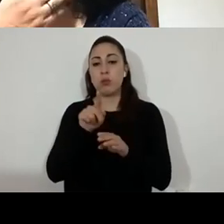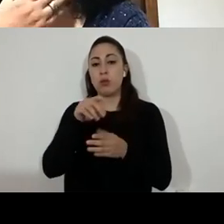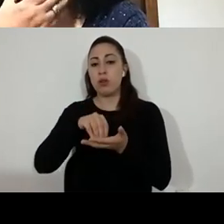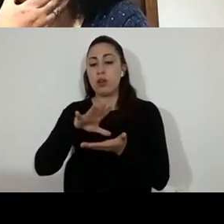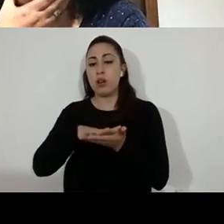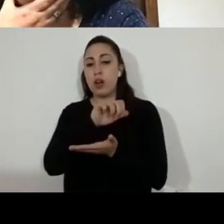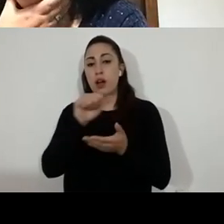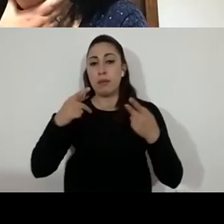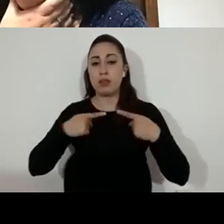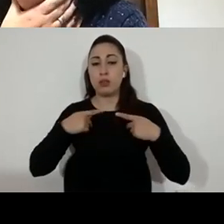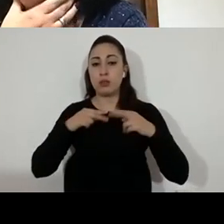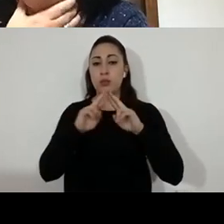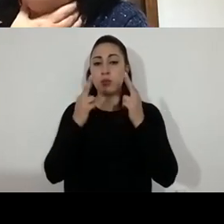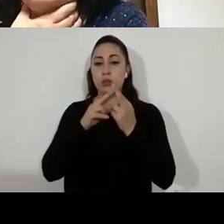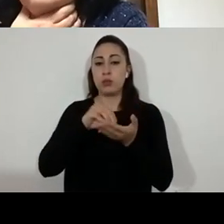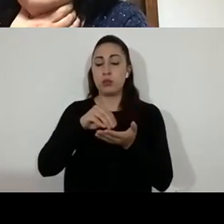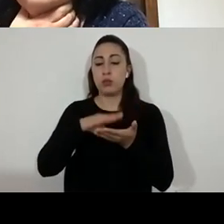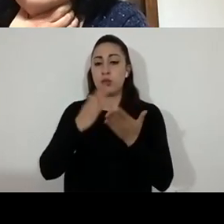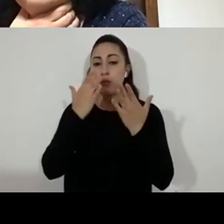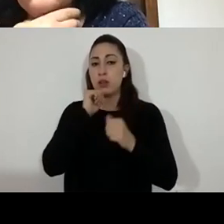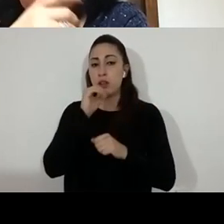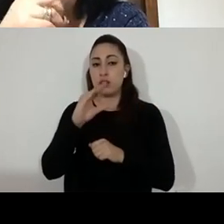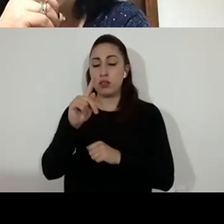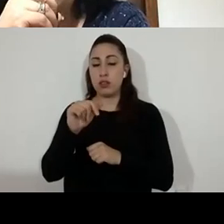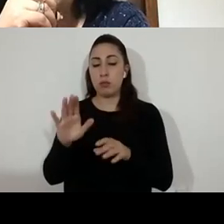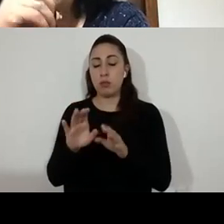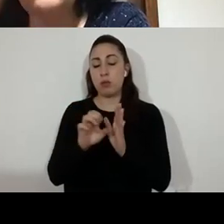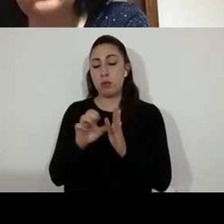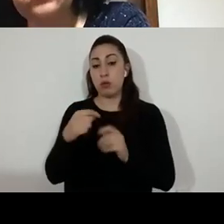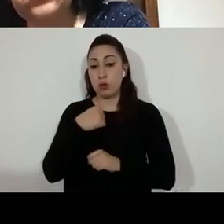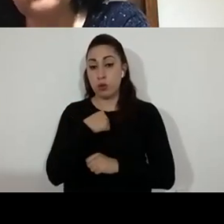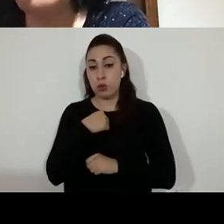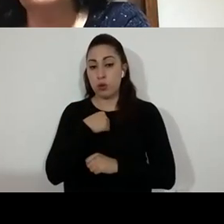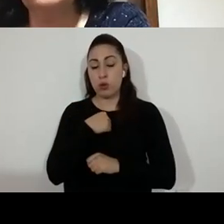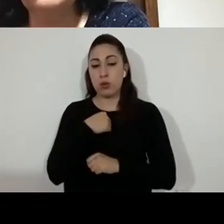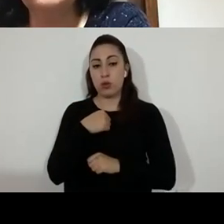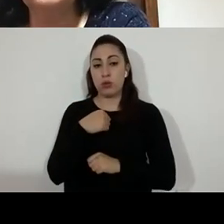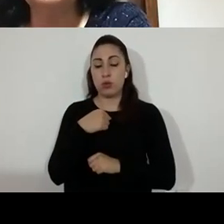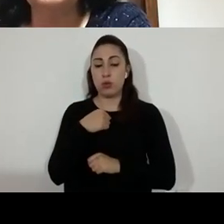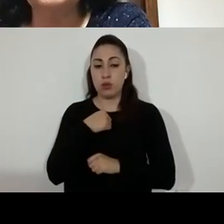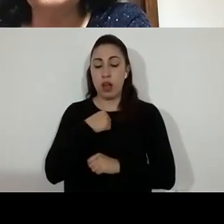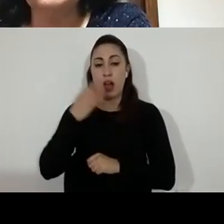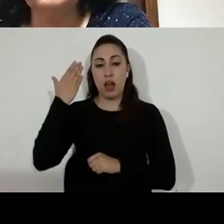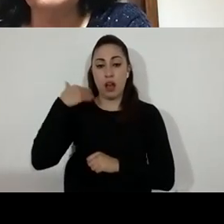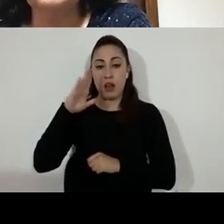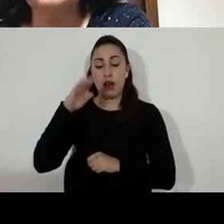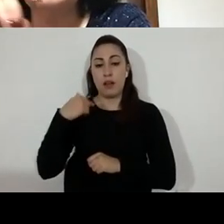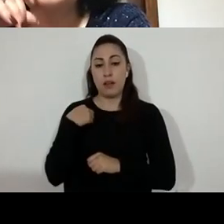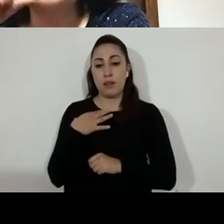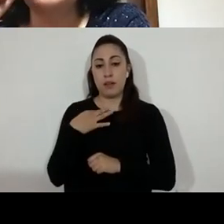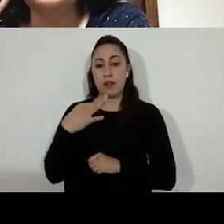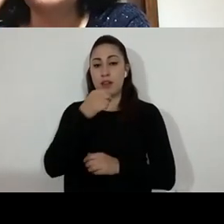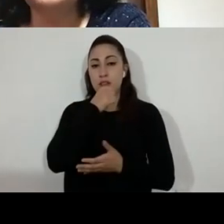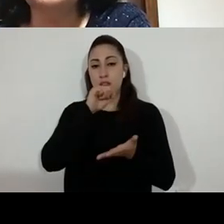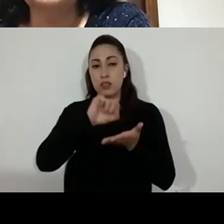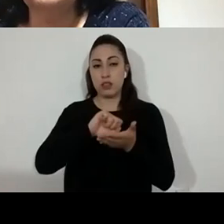reuniones. Yo tengo el privilegio de haber sido nombrado secretario de la